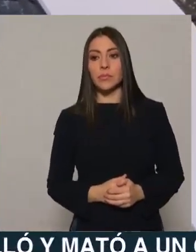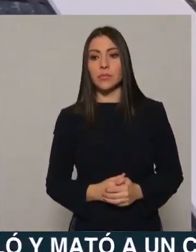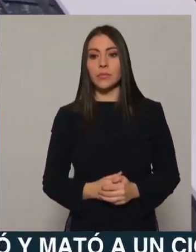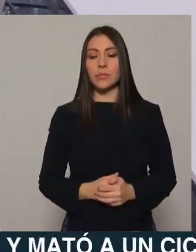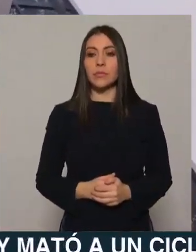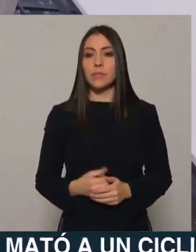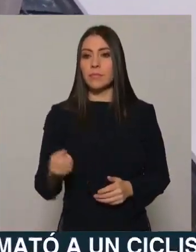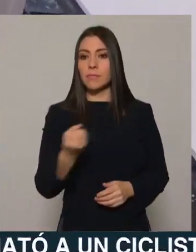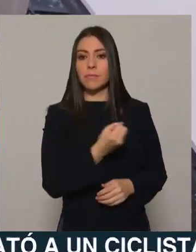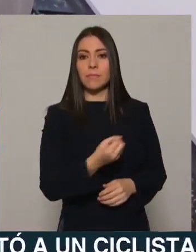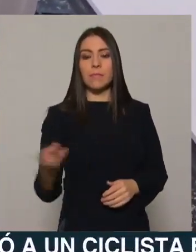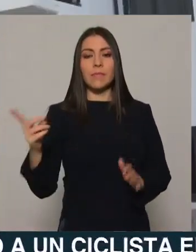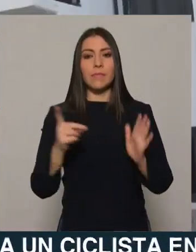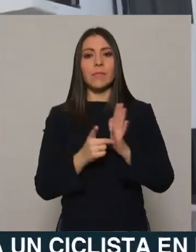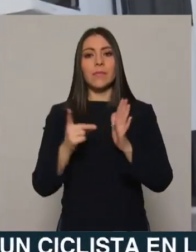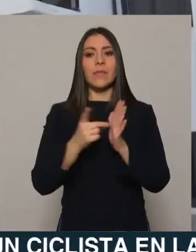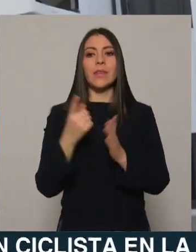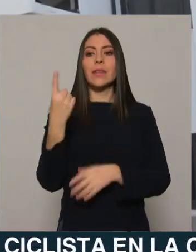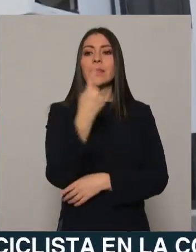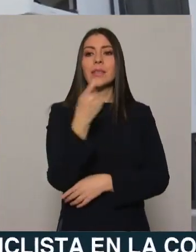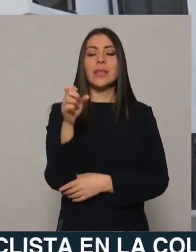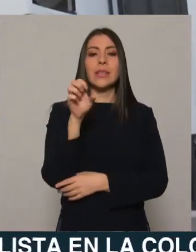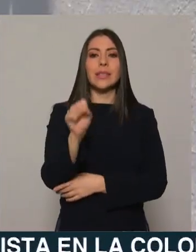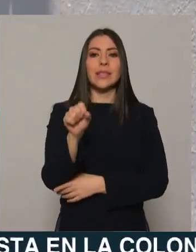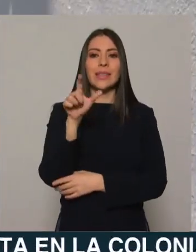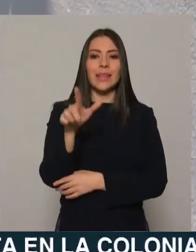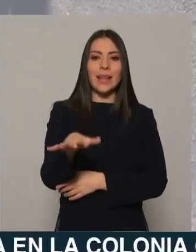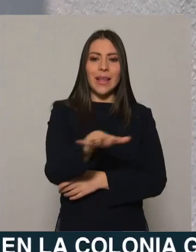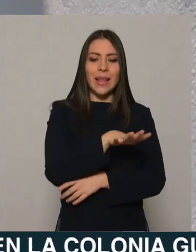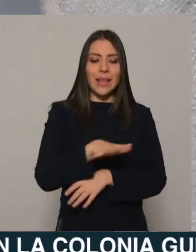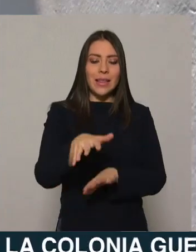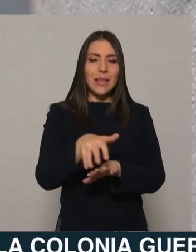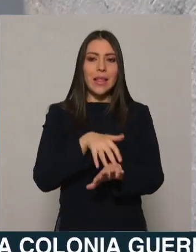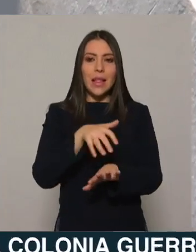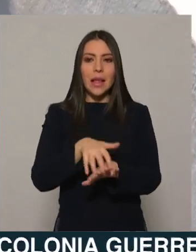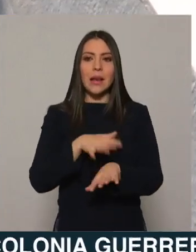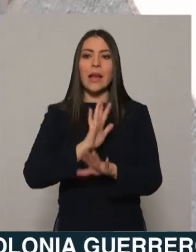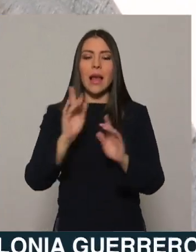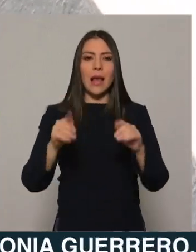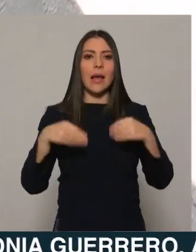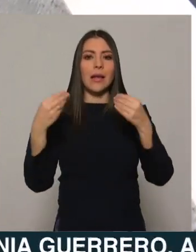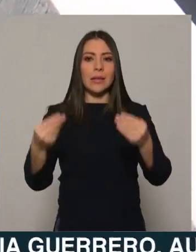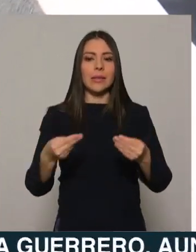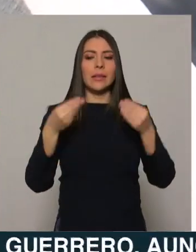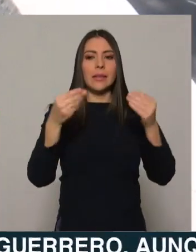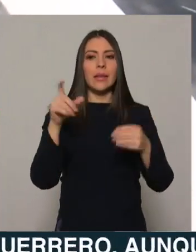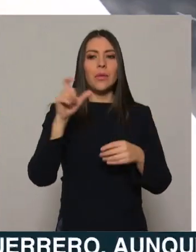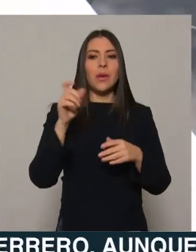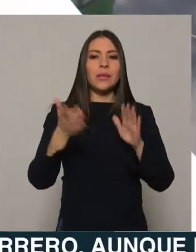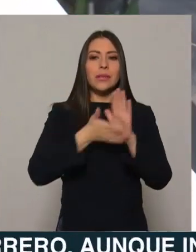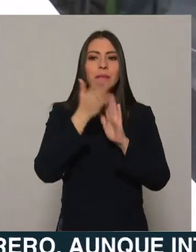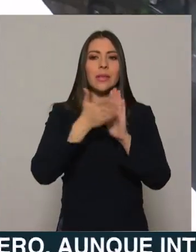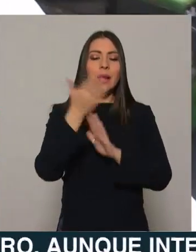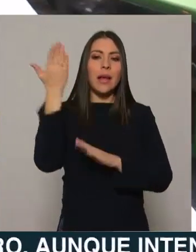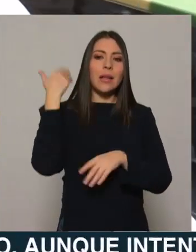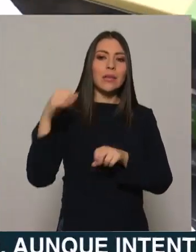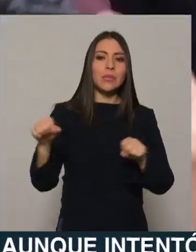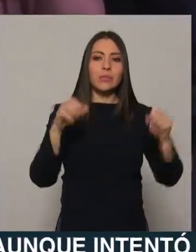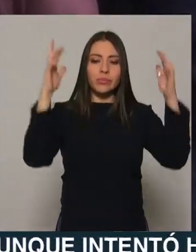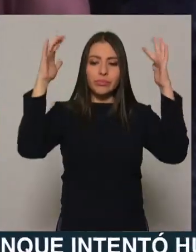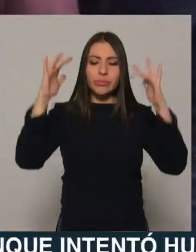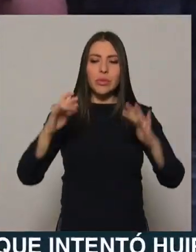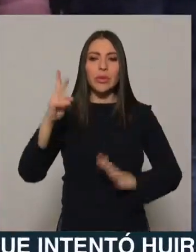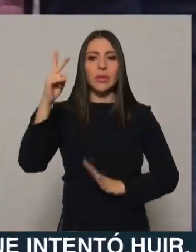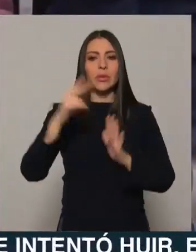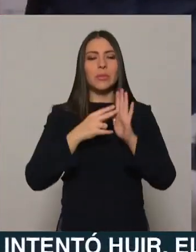167 departamentos del multifamiliar Tlalpan han sido entregados tras la reconstrucción después del sismo de 2017.